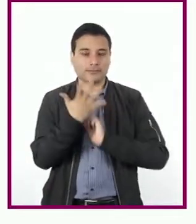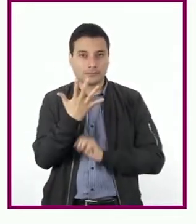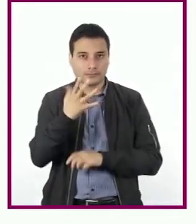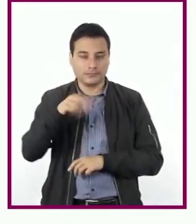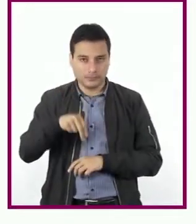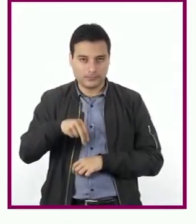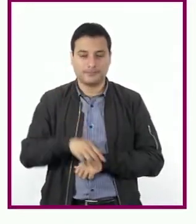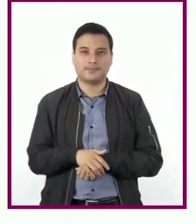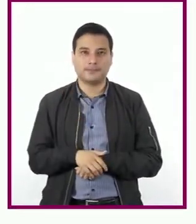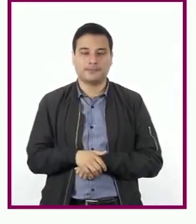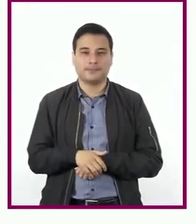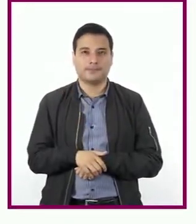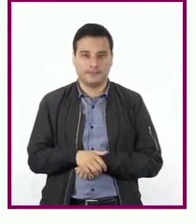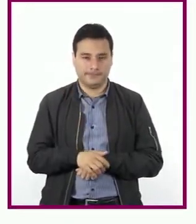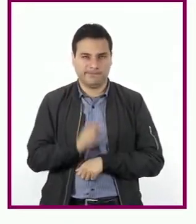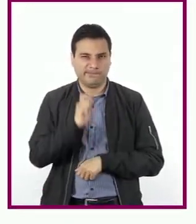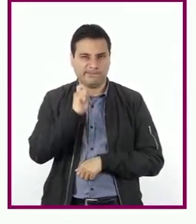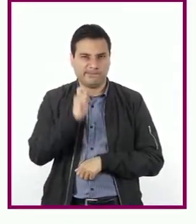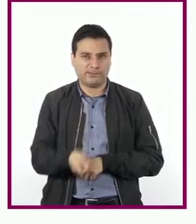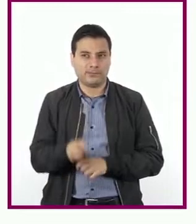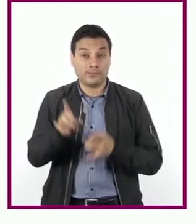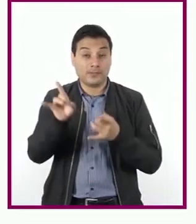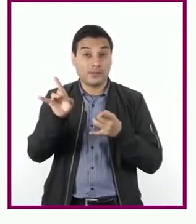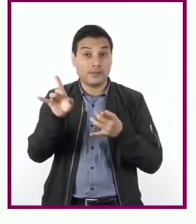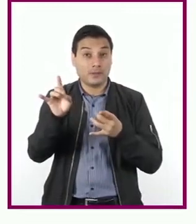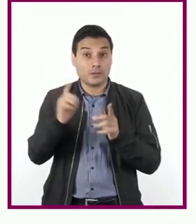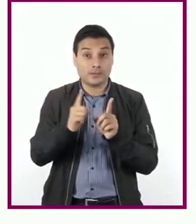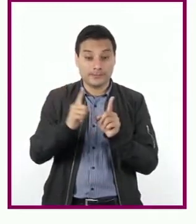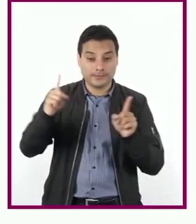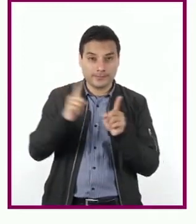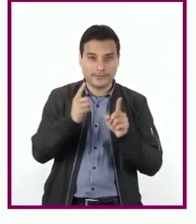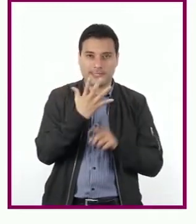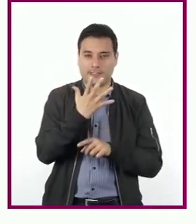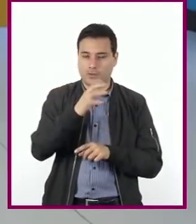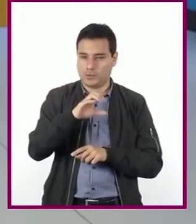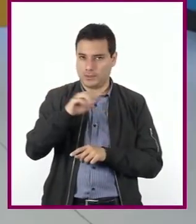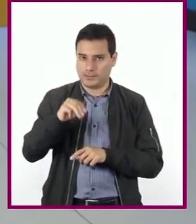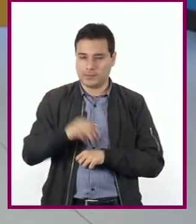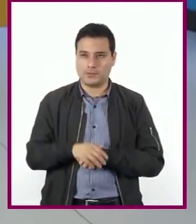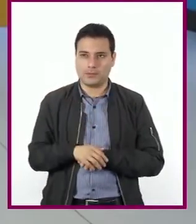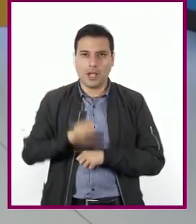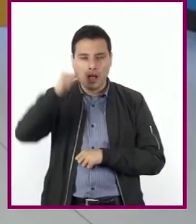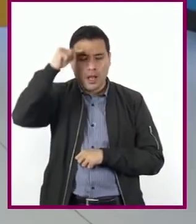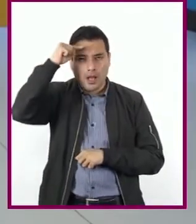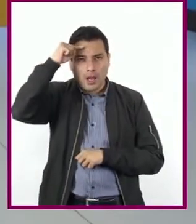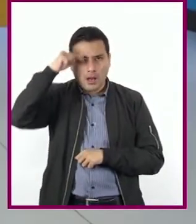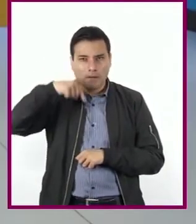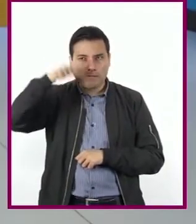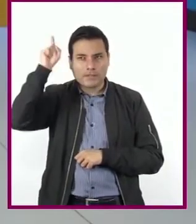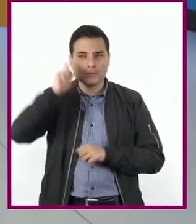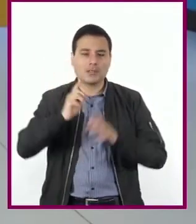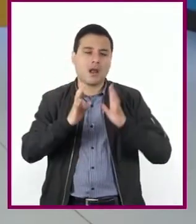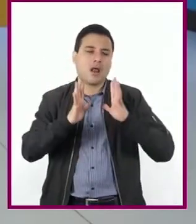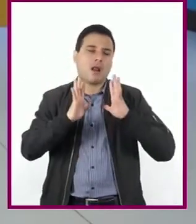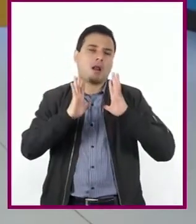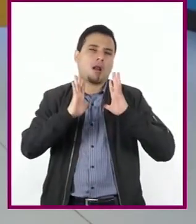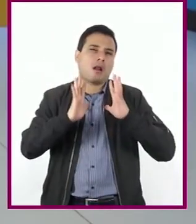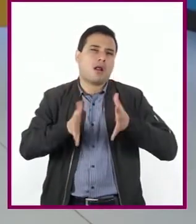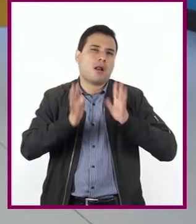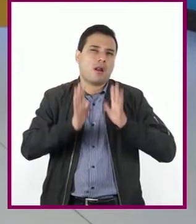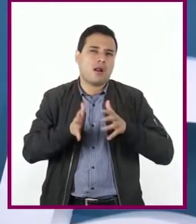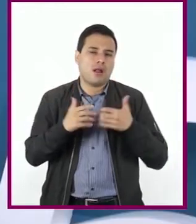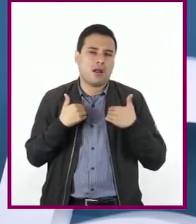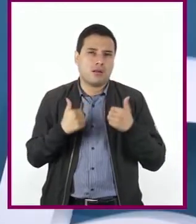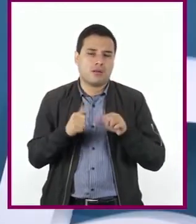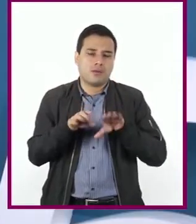newtons. Por lo que el vector va a medir 5 centímetros. ¡Qué fácil, maestra, es trazar estos vectores!